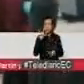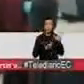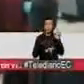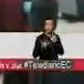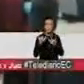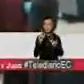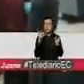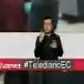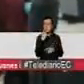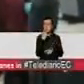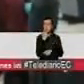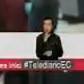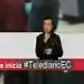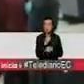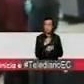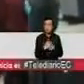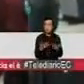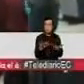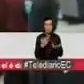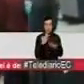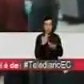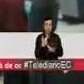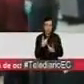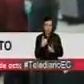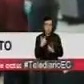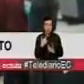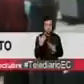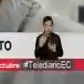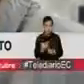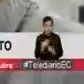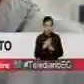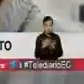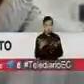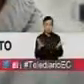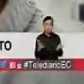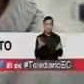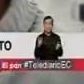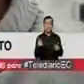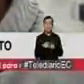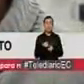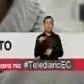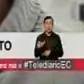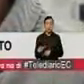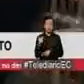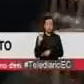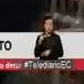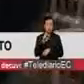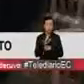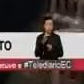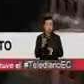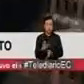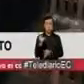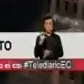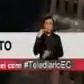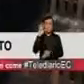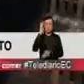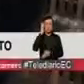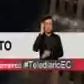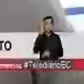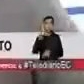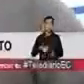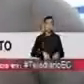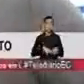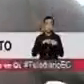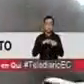no tiene las narices de responder humanamente. Así como ella, esta pareja de ecuatorianos se mostró preocupada por la